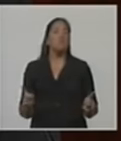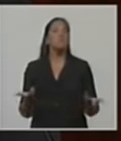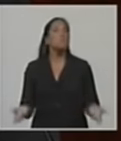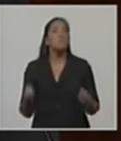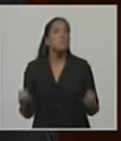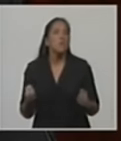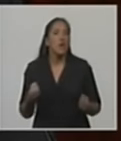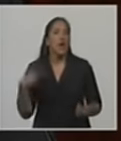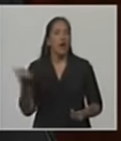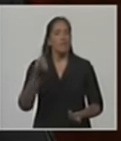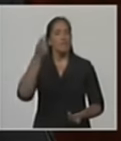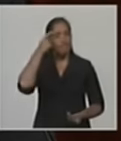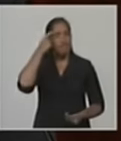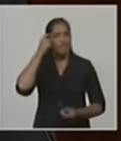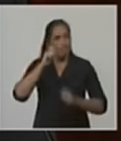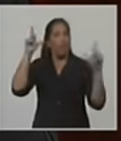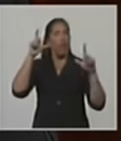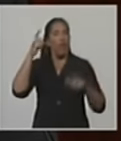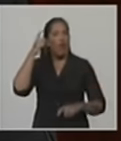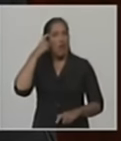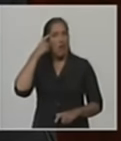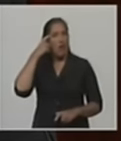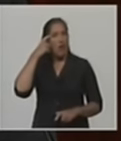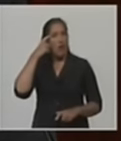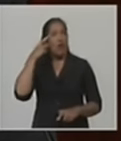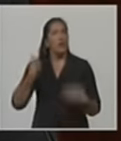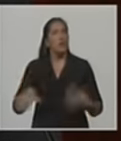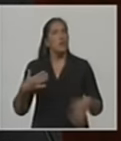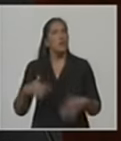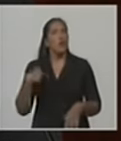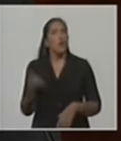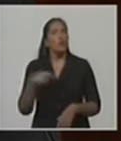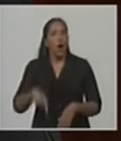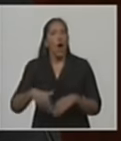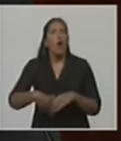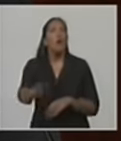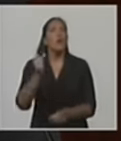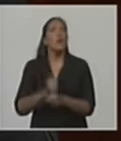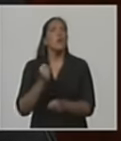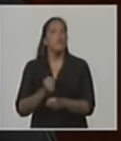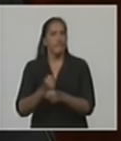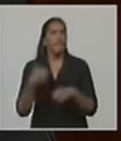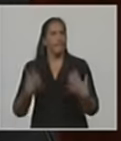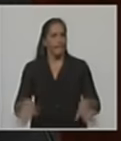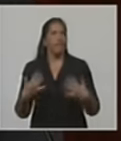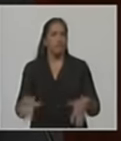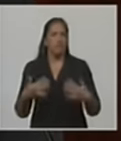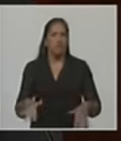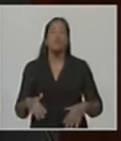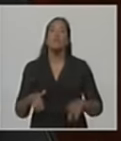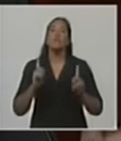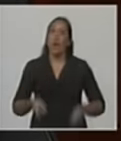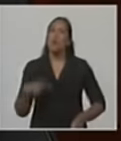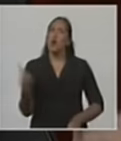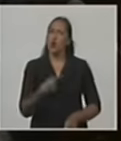que tomemos conciencia de la magnitud del desafío que tenemos por delante. Pero sobre todo para reafirmar que